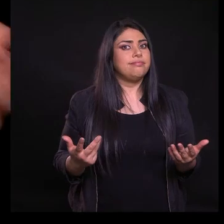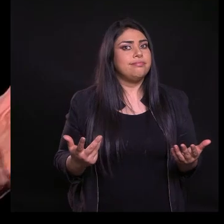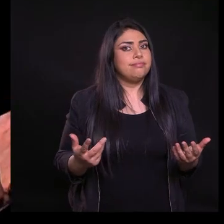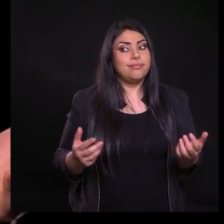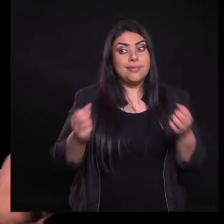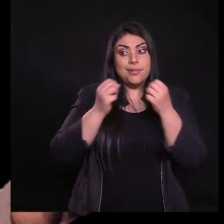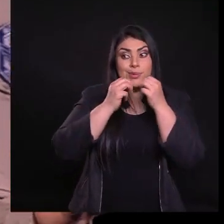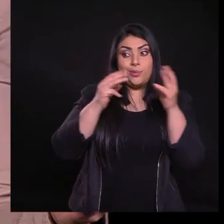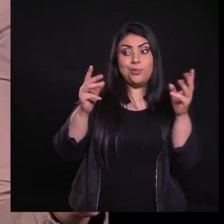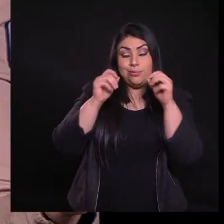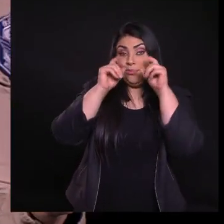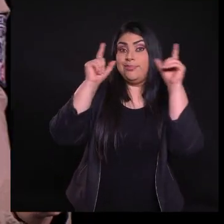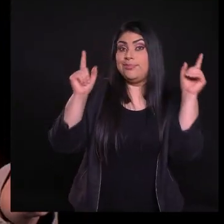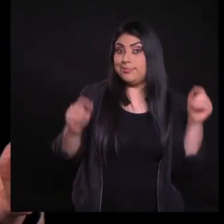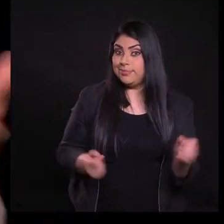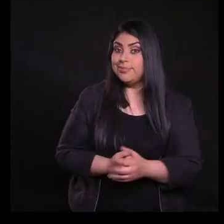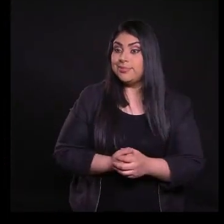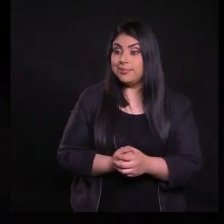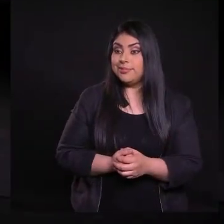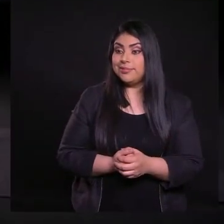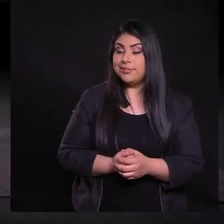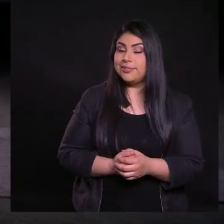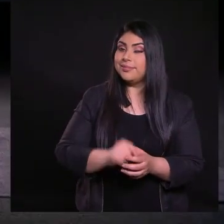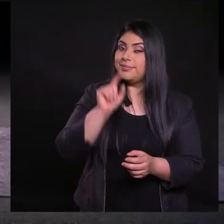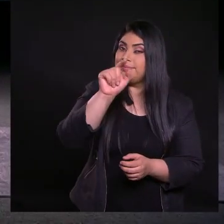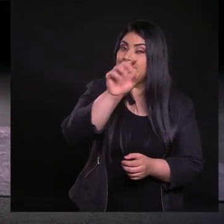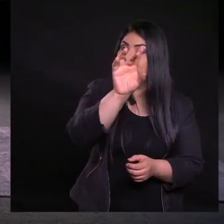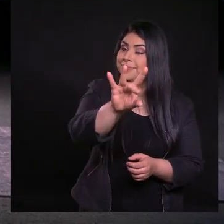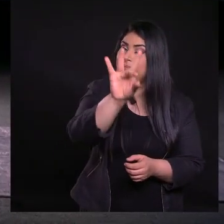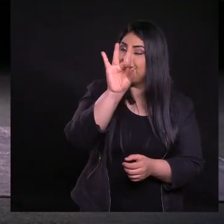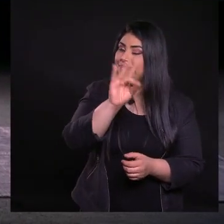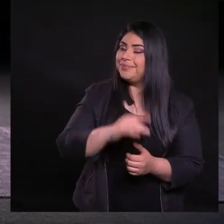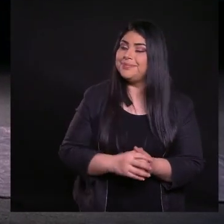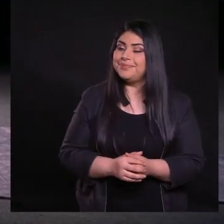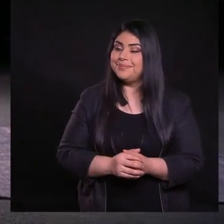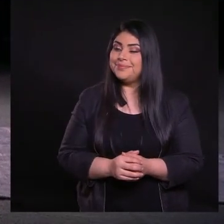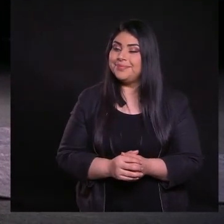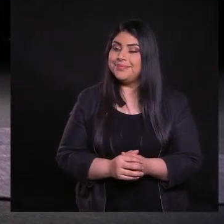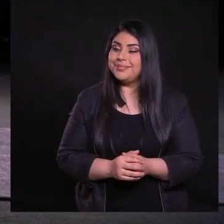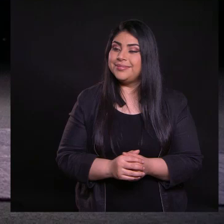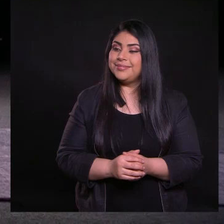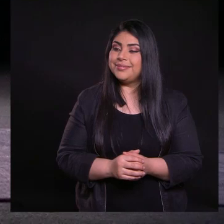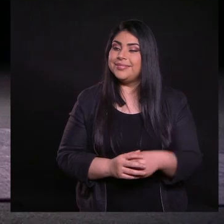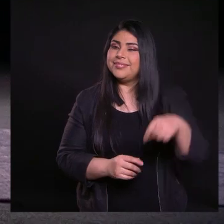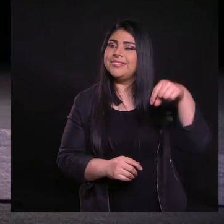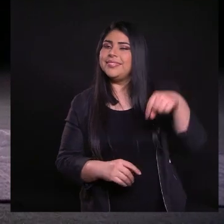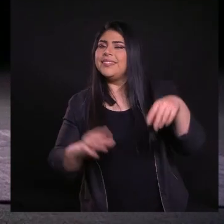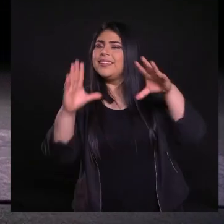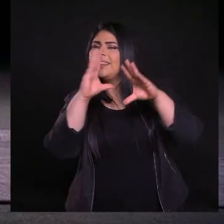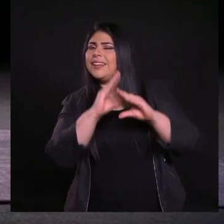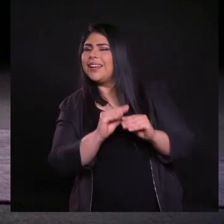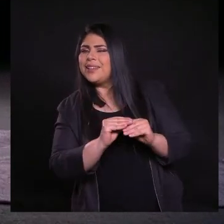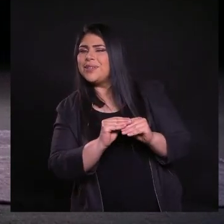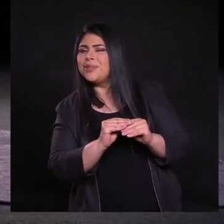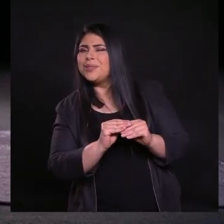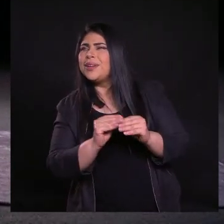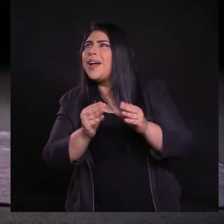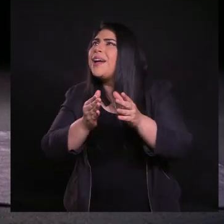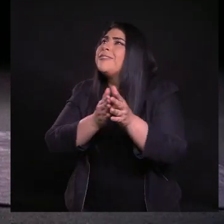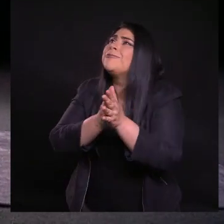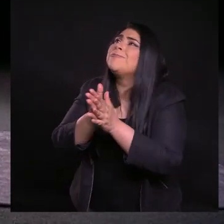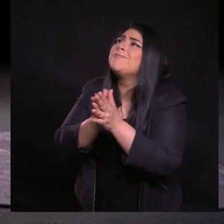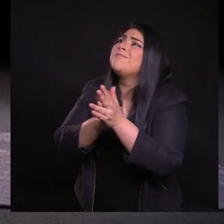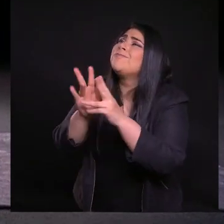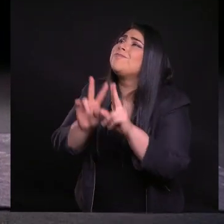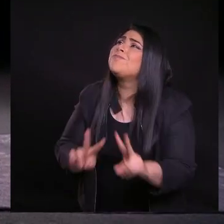impresionante de verdad yo quiero invitarte de verdad en esta en esta noche a que tu puedas aprovechar